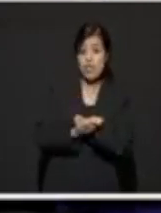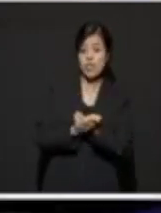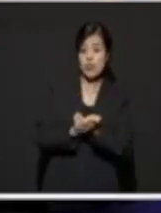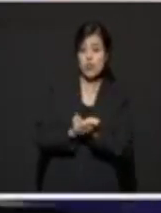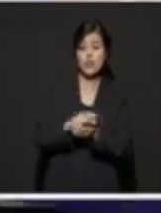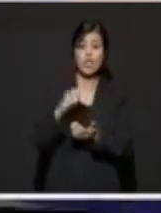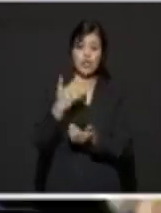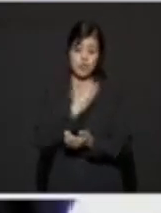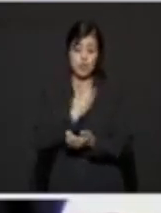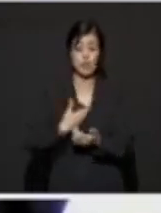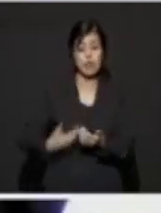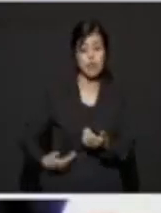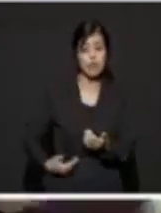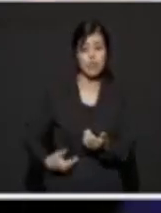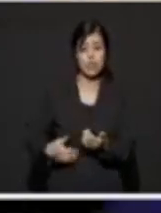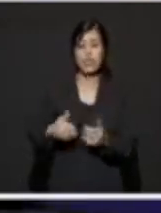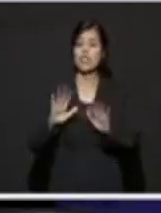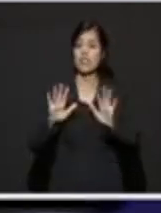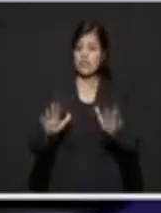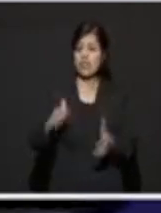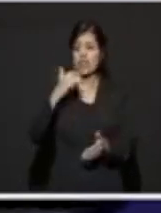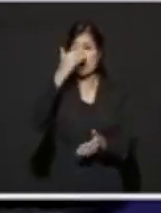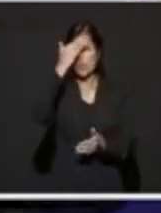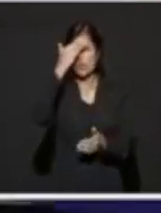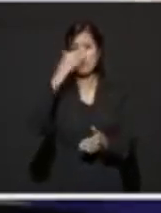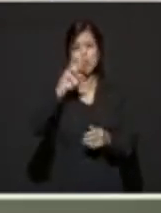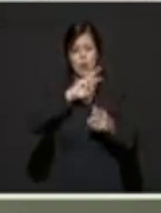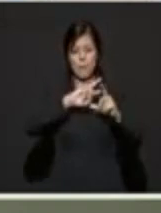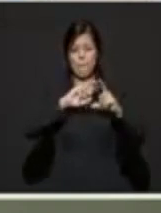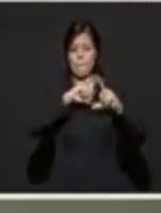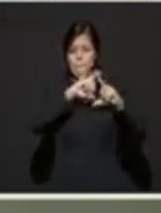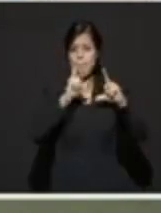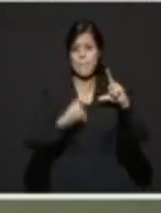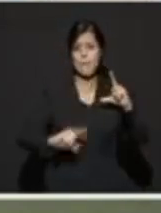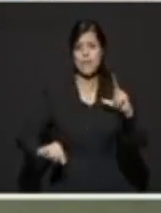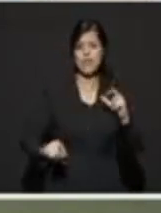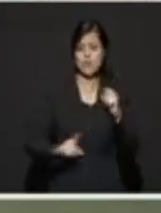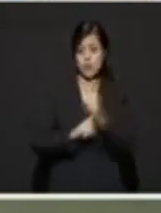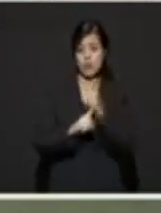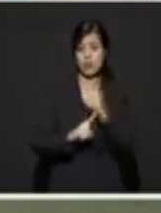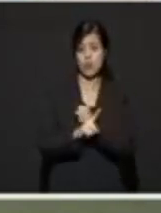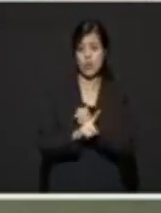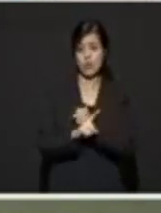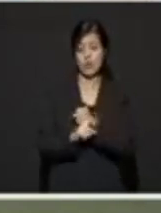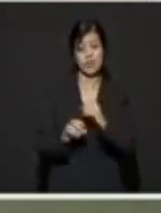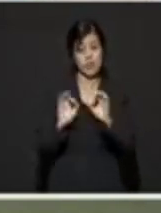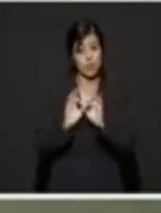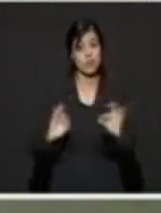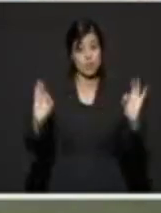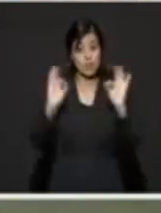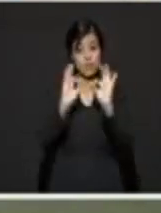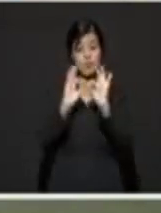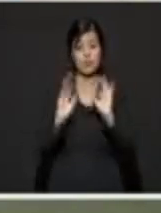la oportunidad de conocer México y sus problemas. Esa es una cualidad.